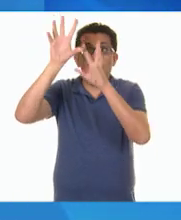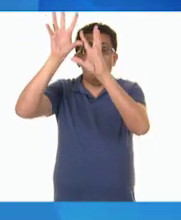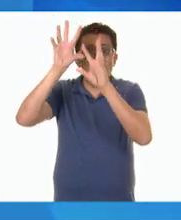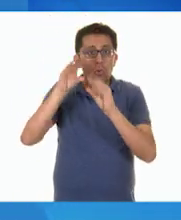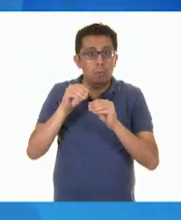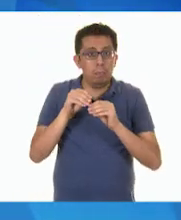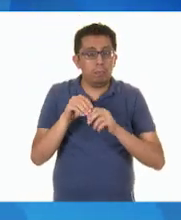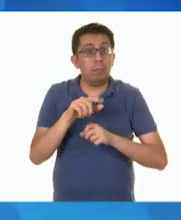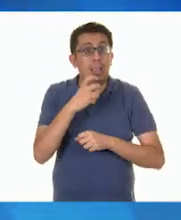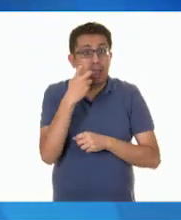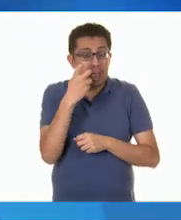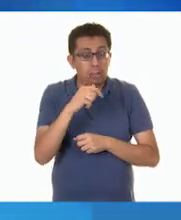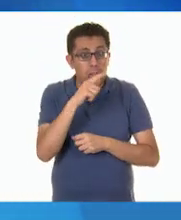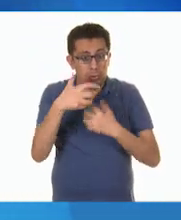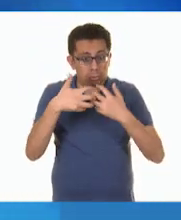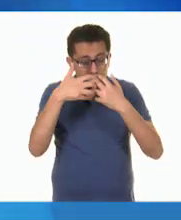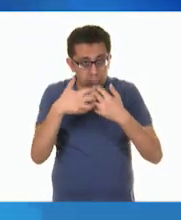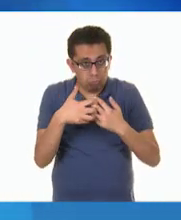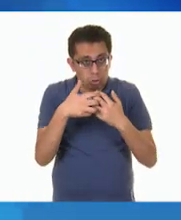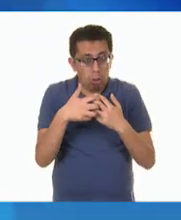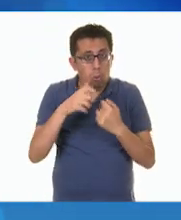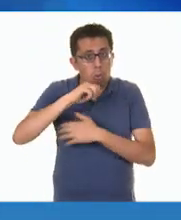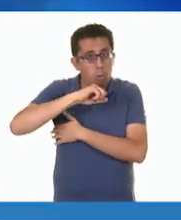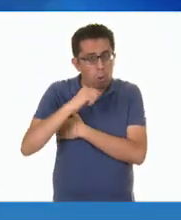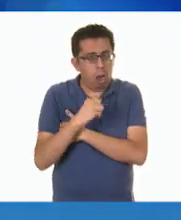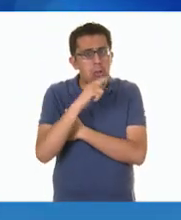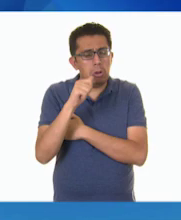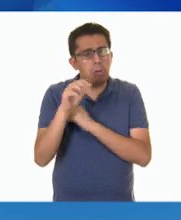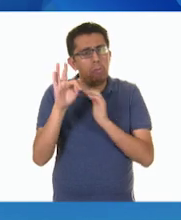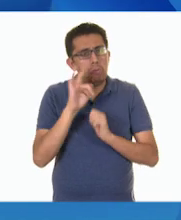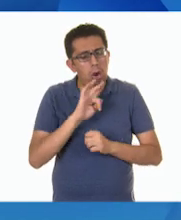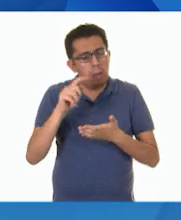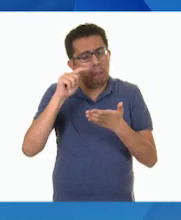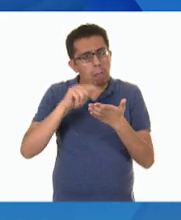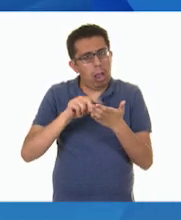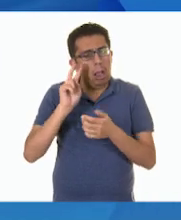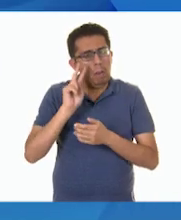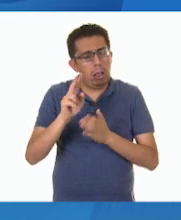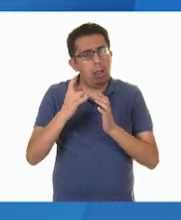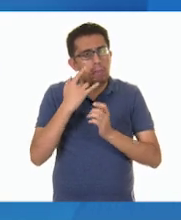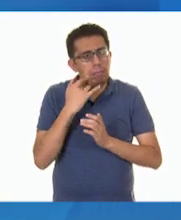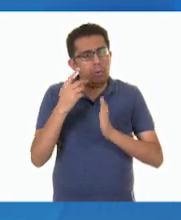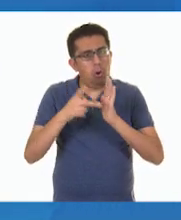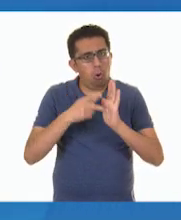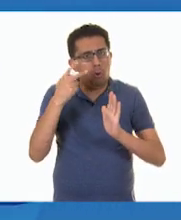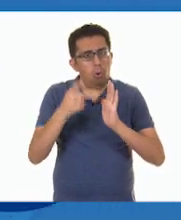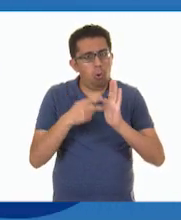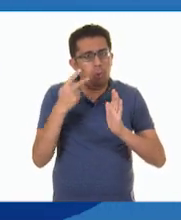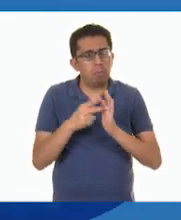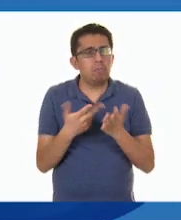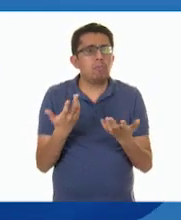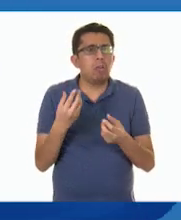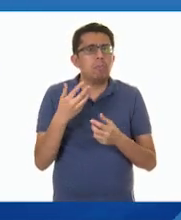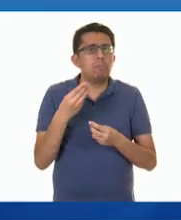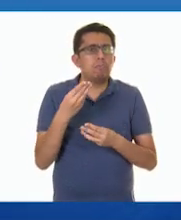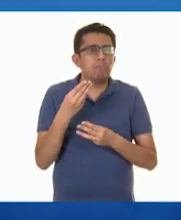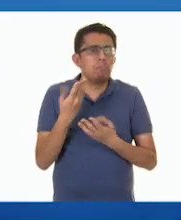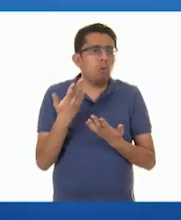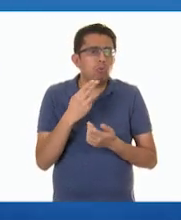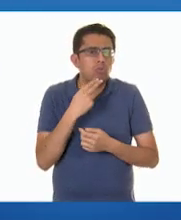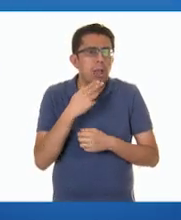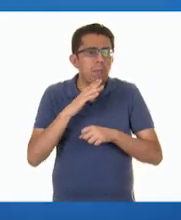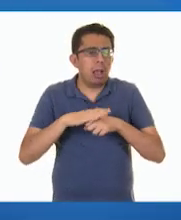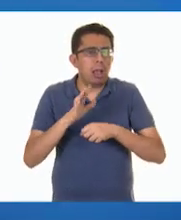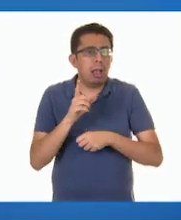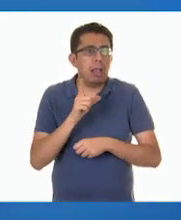un aparato y lo puedes reproducir una y tantas veces como tú quieras. Los aparatos que utiliza un ingeniero de sonido son primordialmente micrófonos